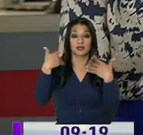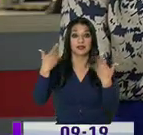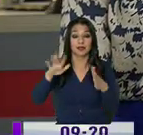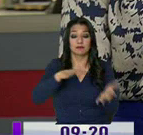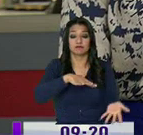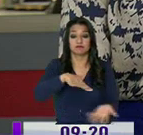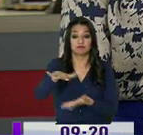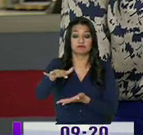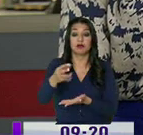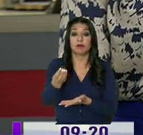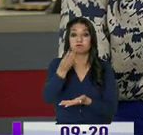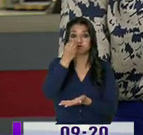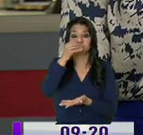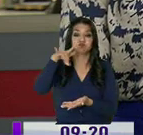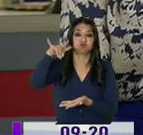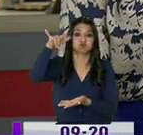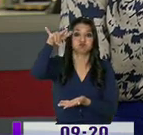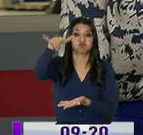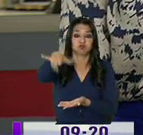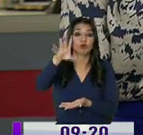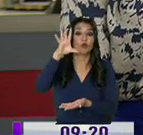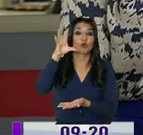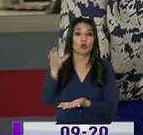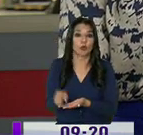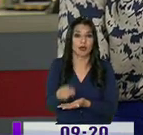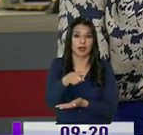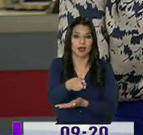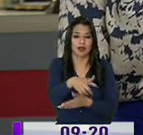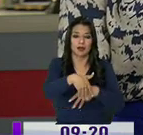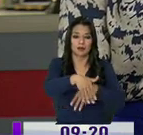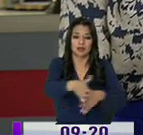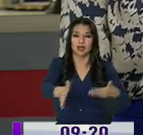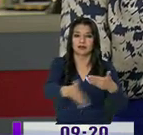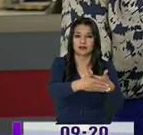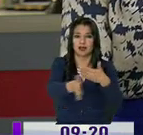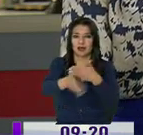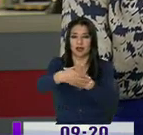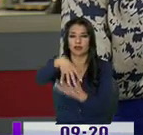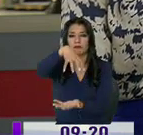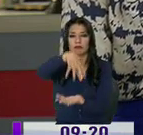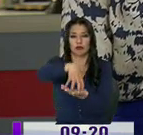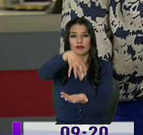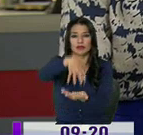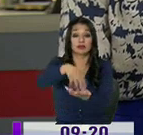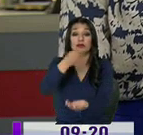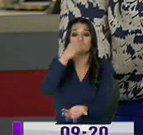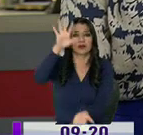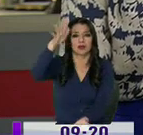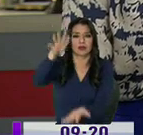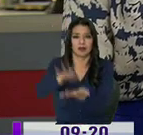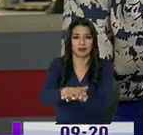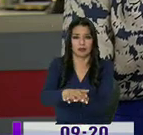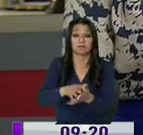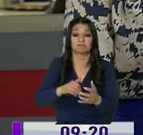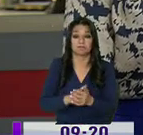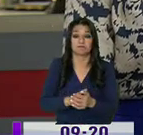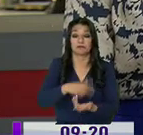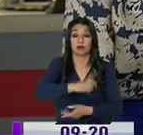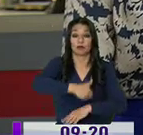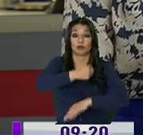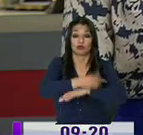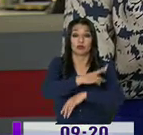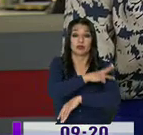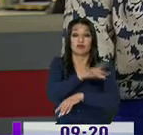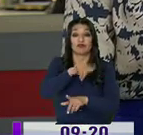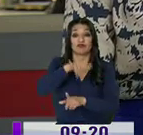de víveres hacia Cuenca debido al desabastecimiento provocado por el cierre de vías en las provincias del centro del país. En la base de la FAE informaron que un próximo